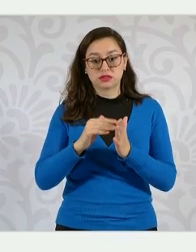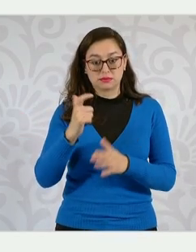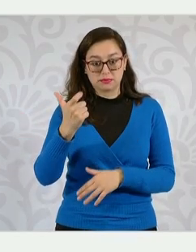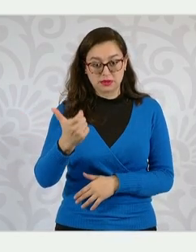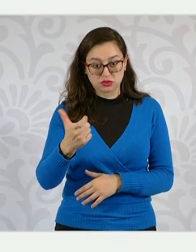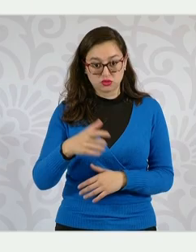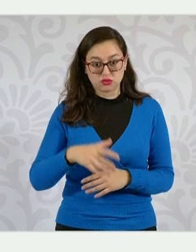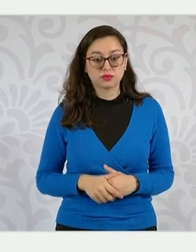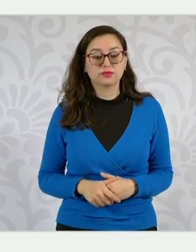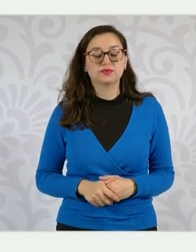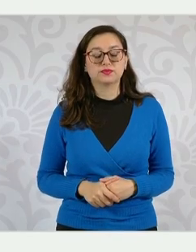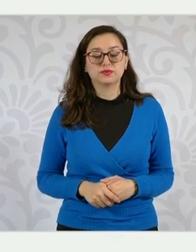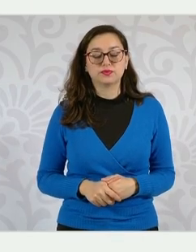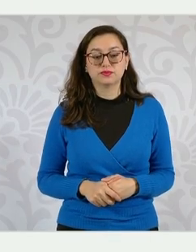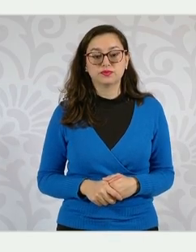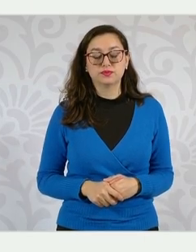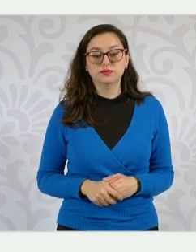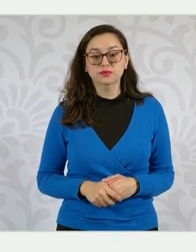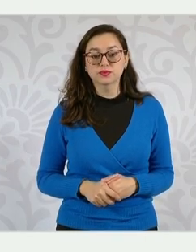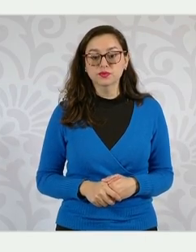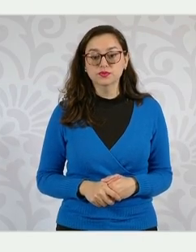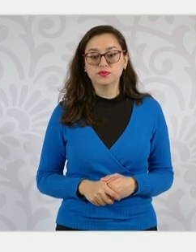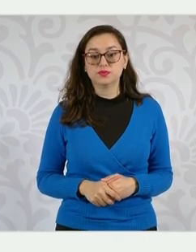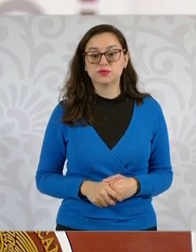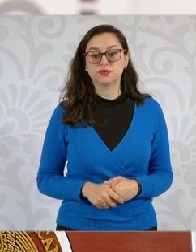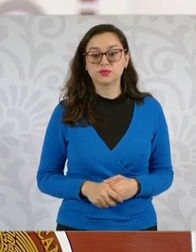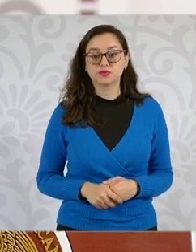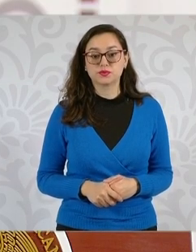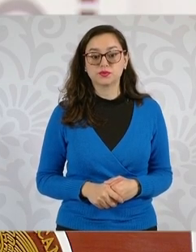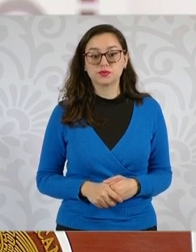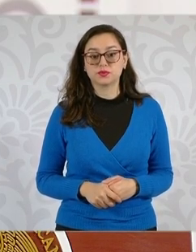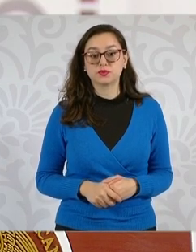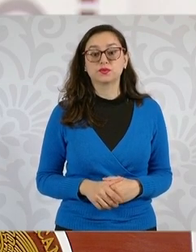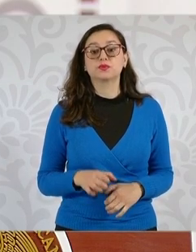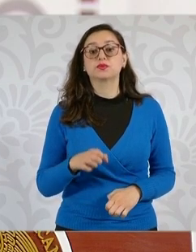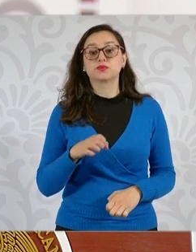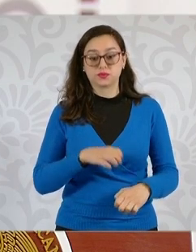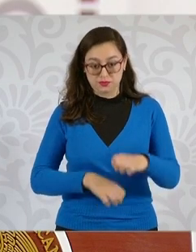Quiero decir que las empresas Numba